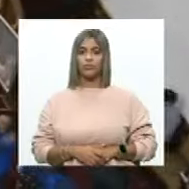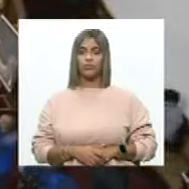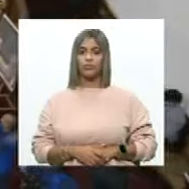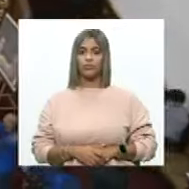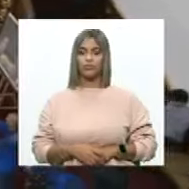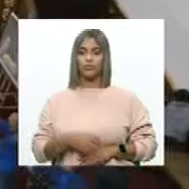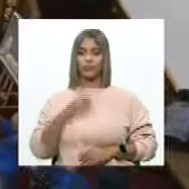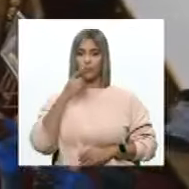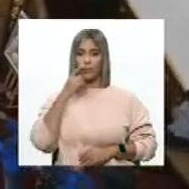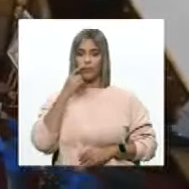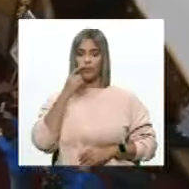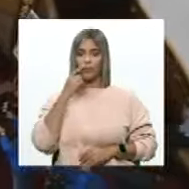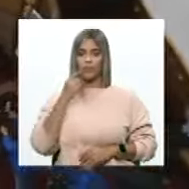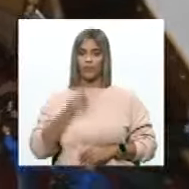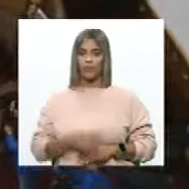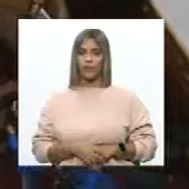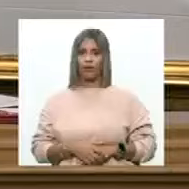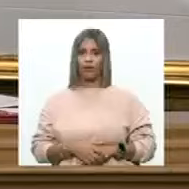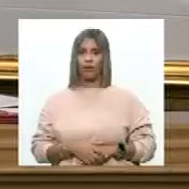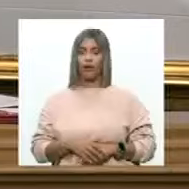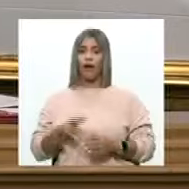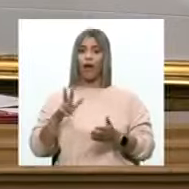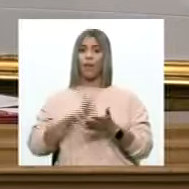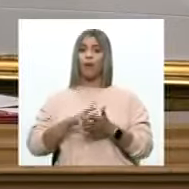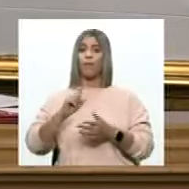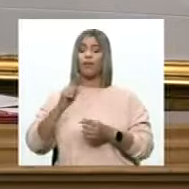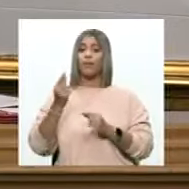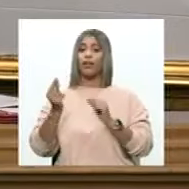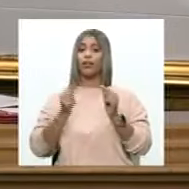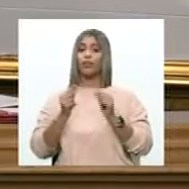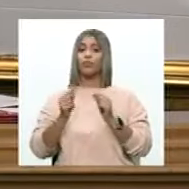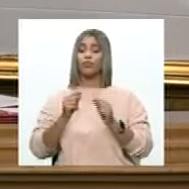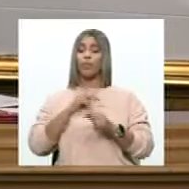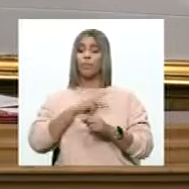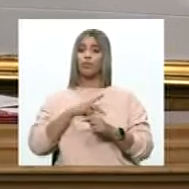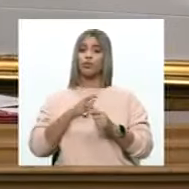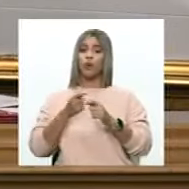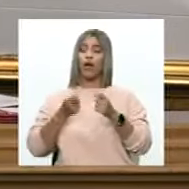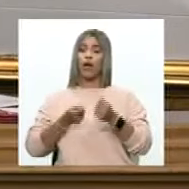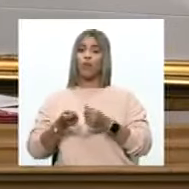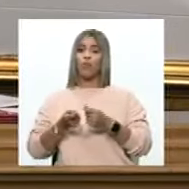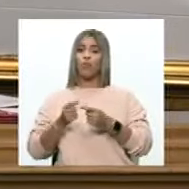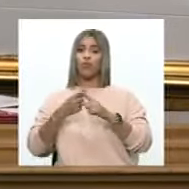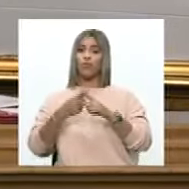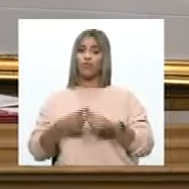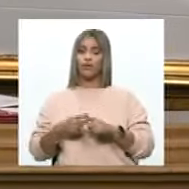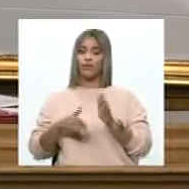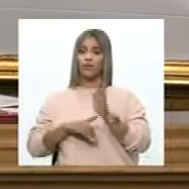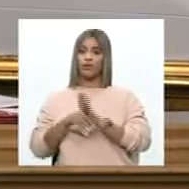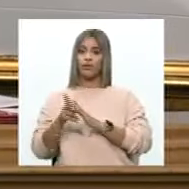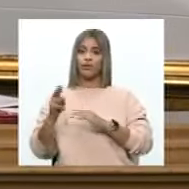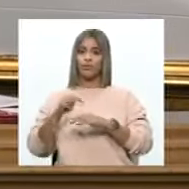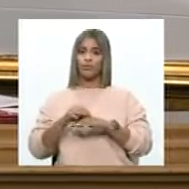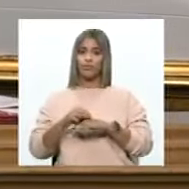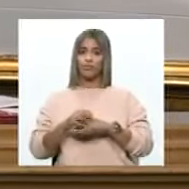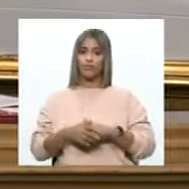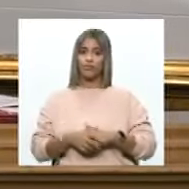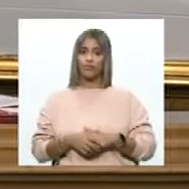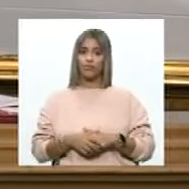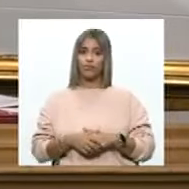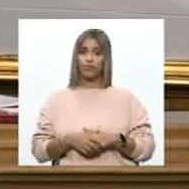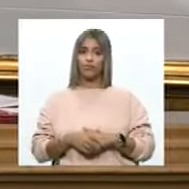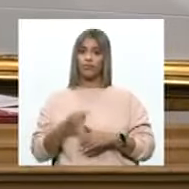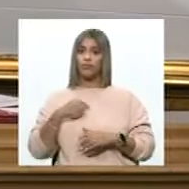Ah. Se declara aprobado en primera discusión y se remite a la Comisión Permanente de Economía, Finanzas y Desarrollo Nacional. No sea que la secretaria me